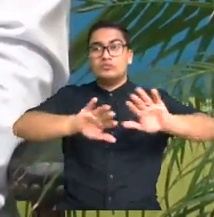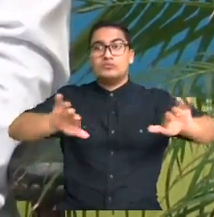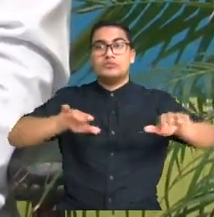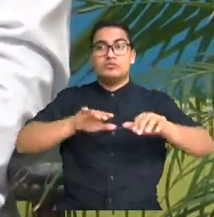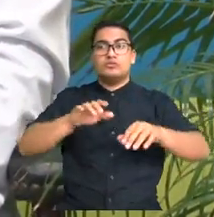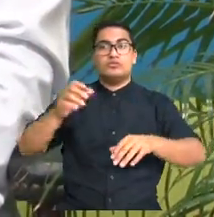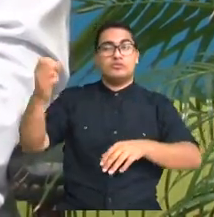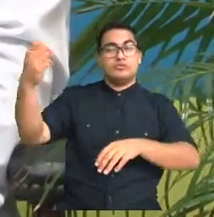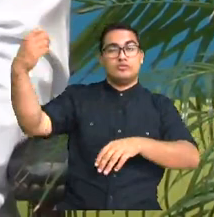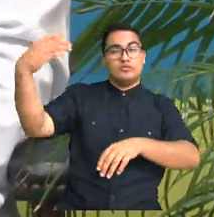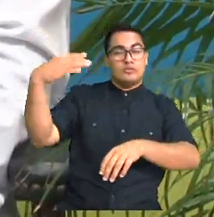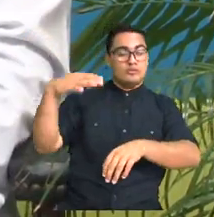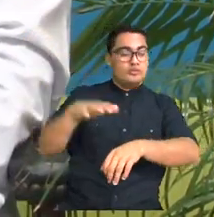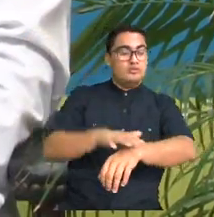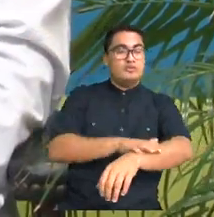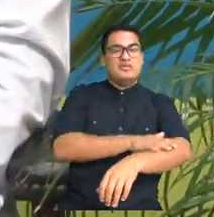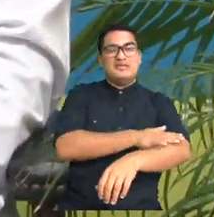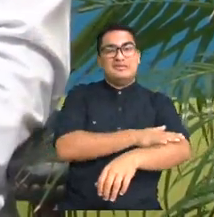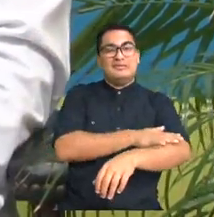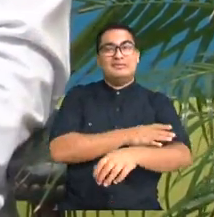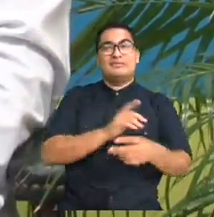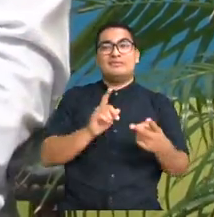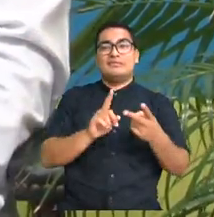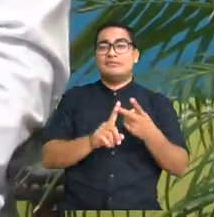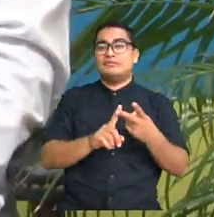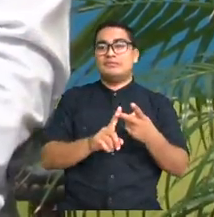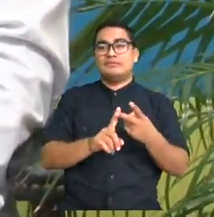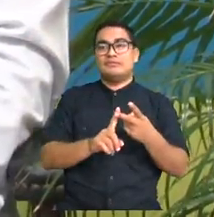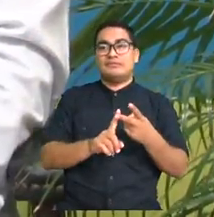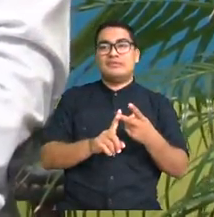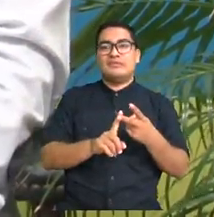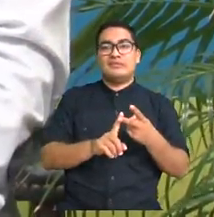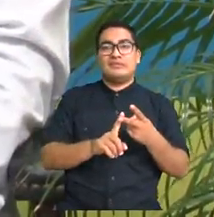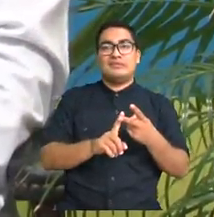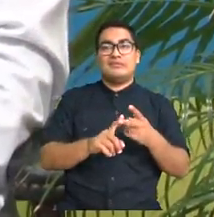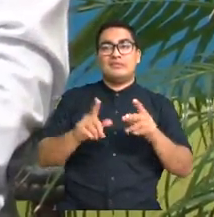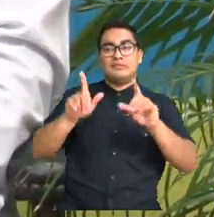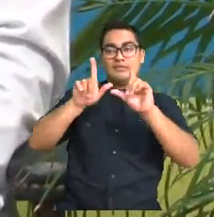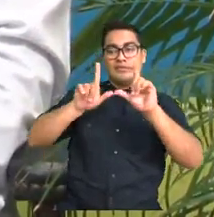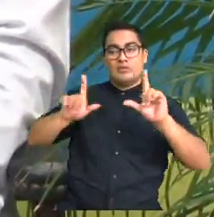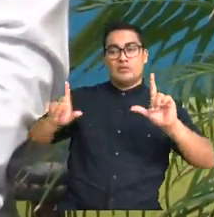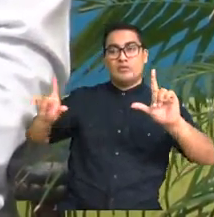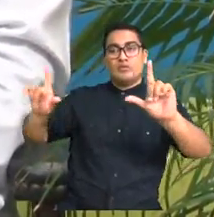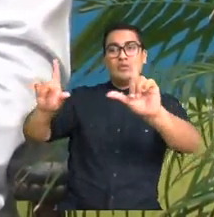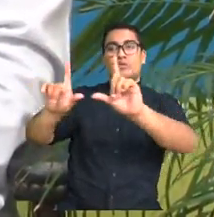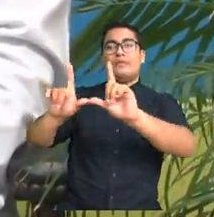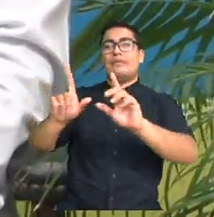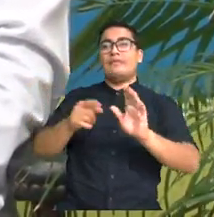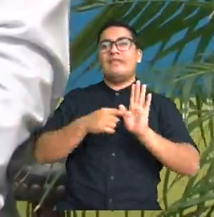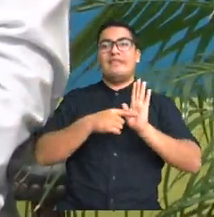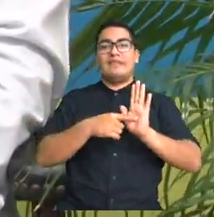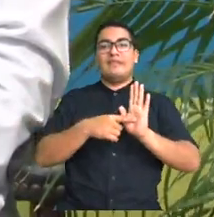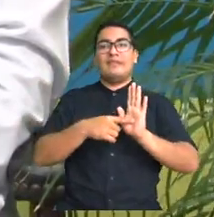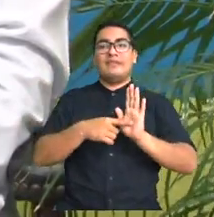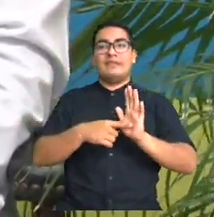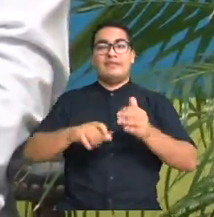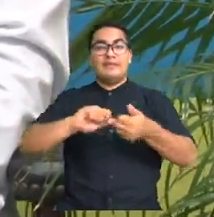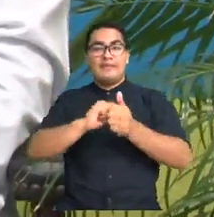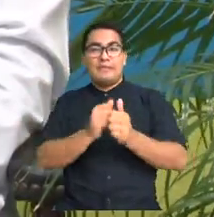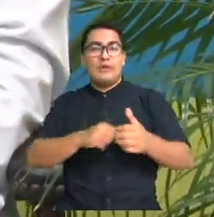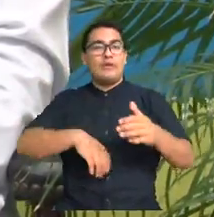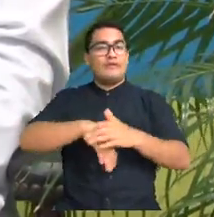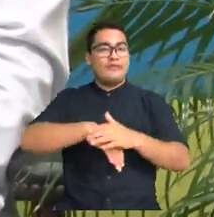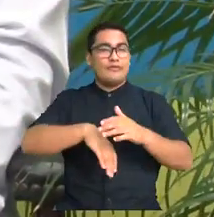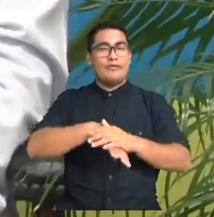mayor reflexión de los rayos solares, sino también en áreas que están descubiertas, por ejemplo, cuando se hace deporte o